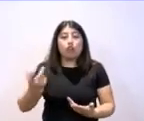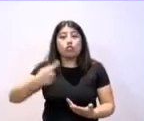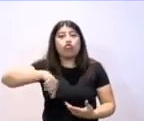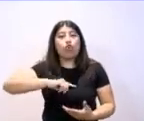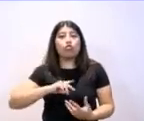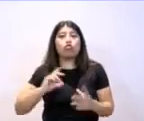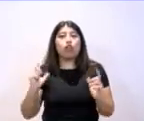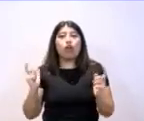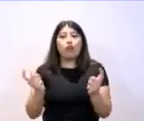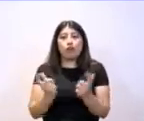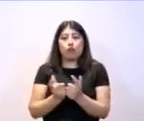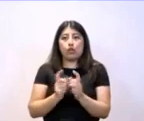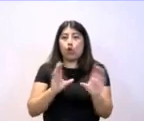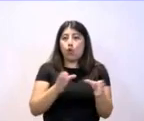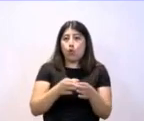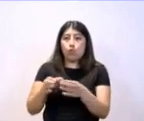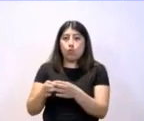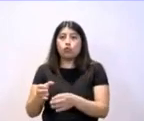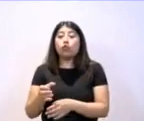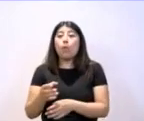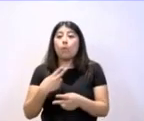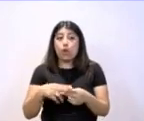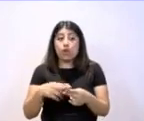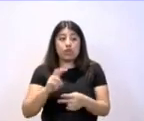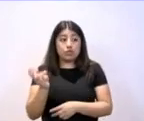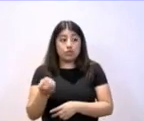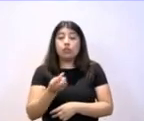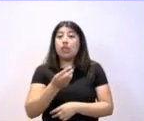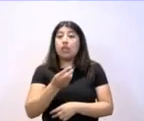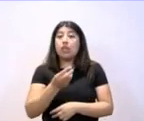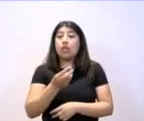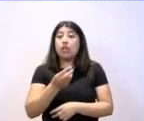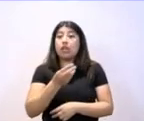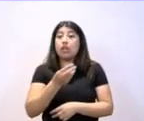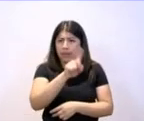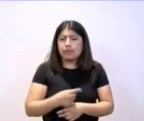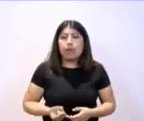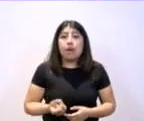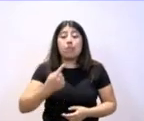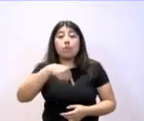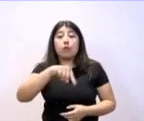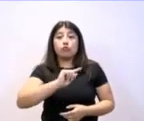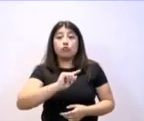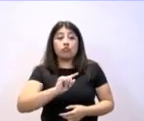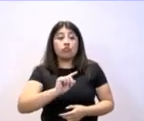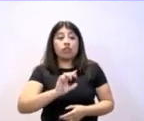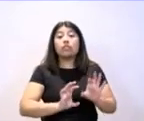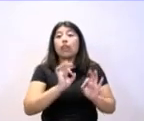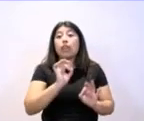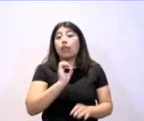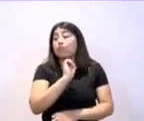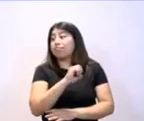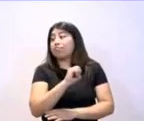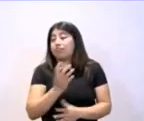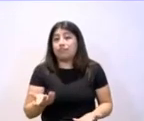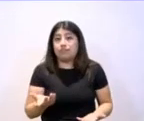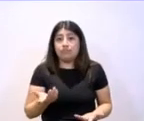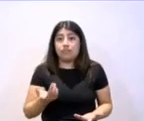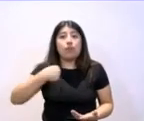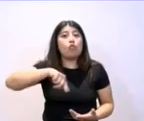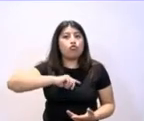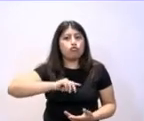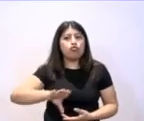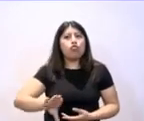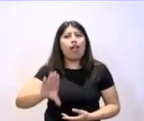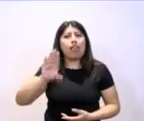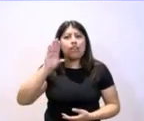y con otras formaciones políticas. Creo que incluso con la suya se han reunido también y ustedes han decidido mirar para otro lado. Pues vale, pues nosotros hemos